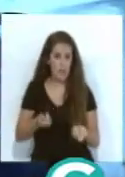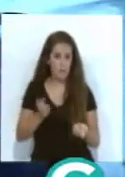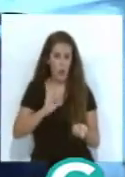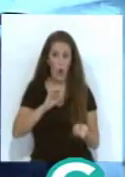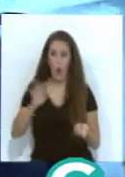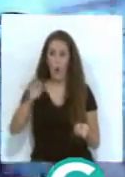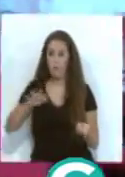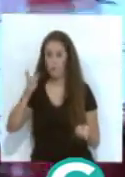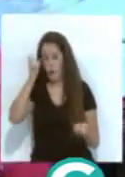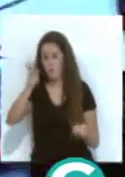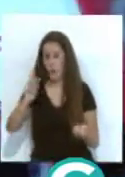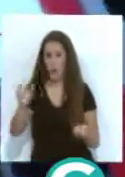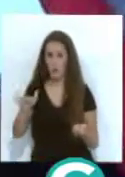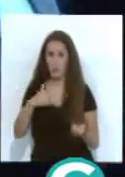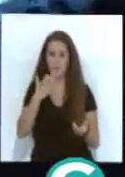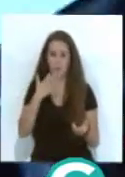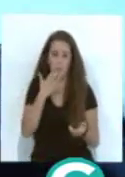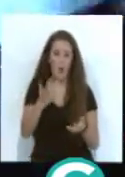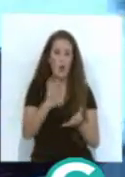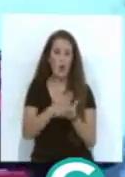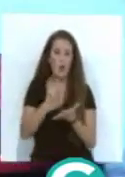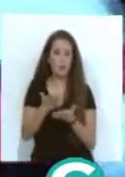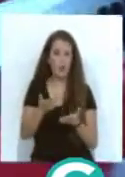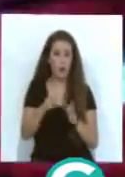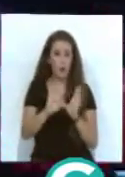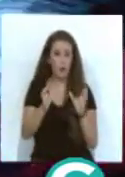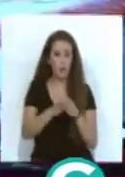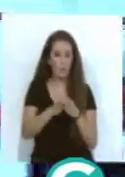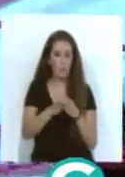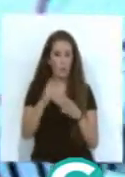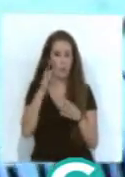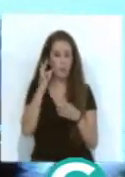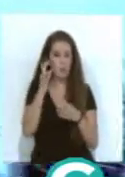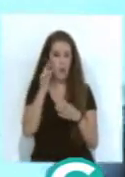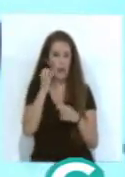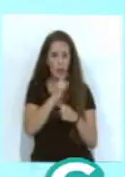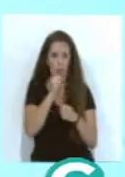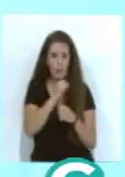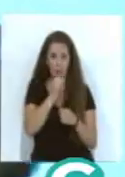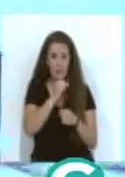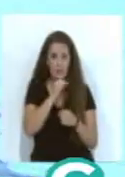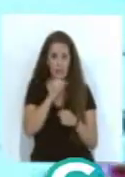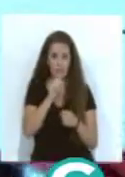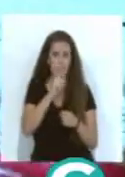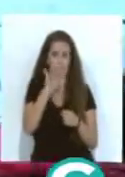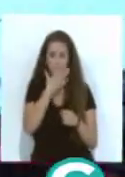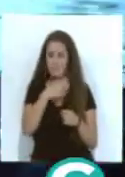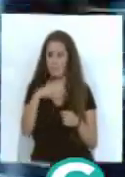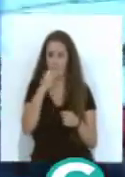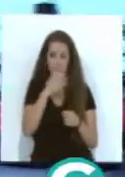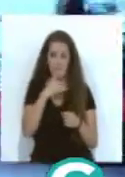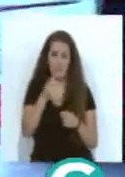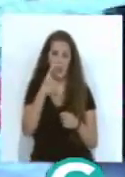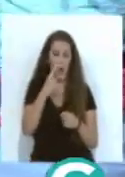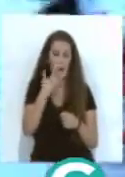otros municipios. En este caso vamos hasta Rota, donde hay un grupo de mujeres que cantan a las mil maravillas. Se le conoce como